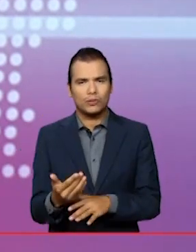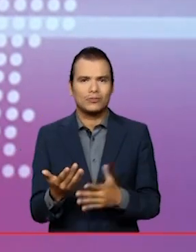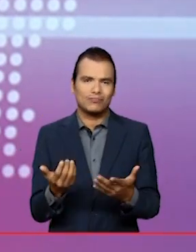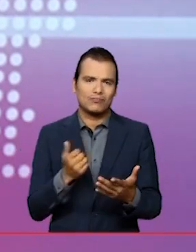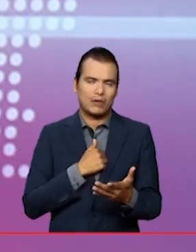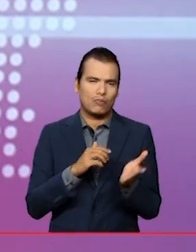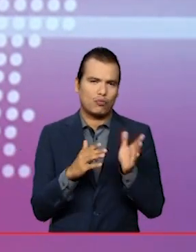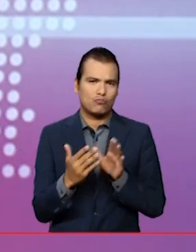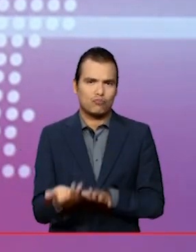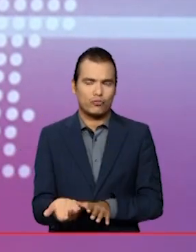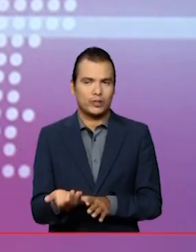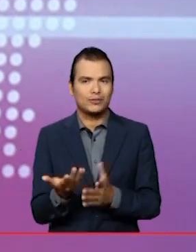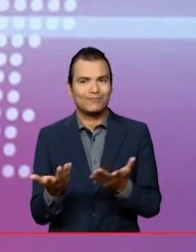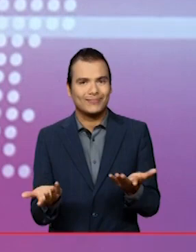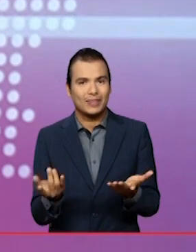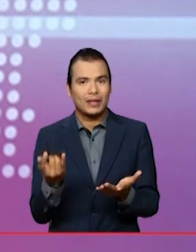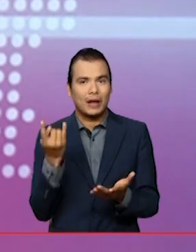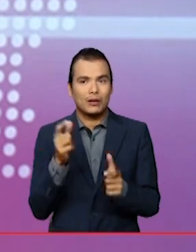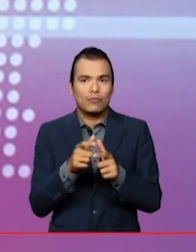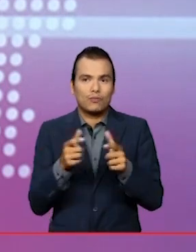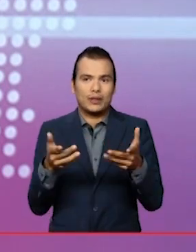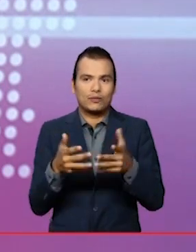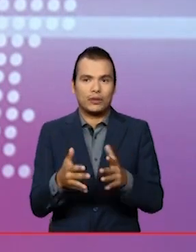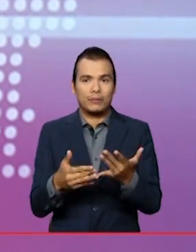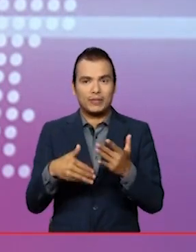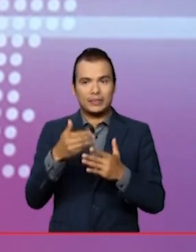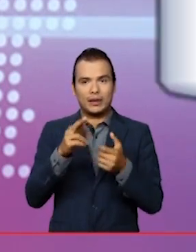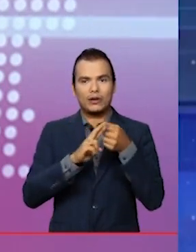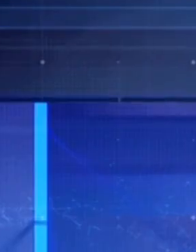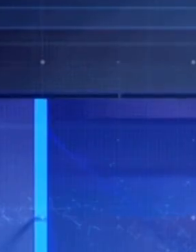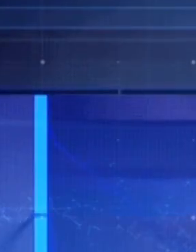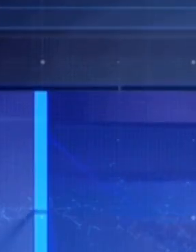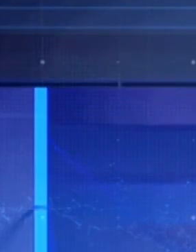de prevención para evitar que la cifra aumente.